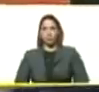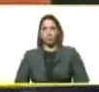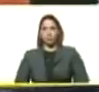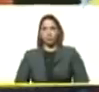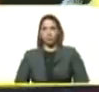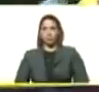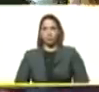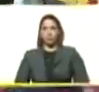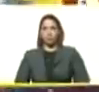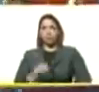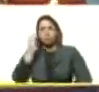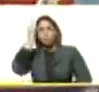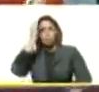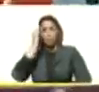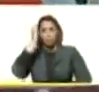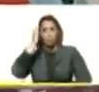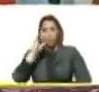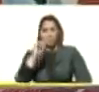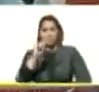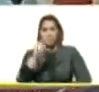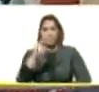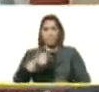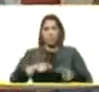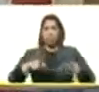Por su conciencia, en primer lugar,